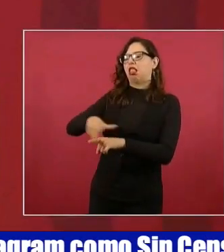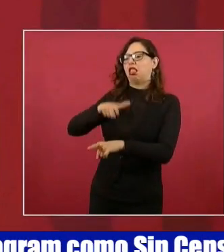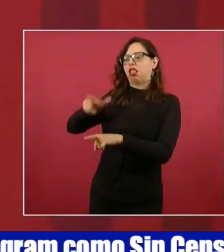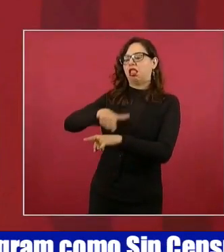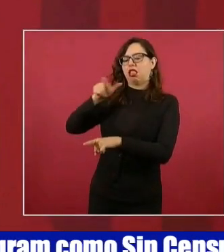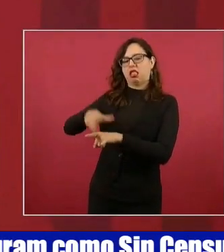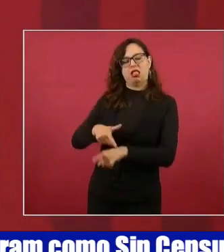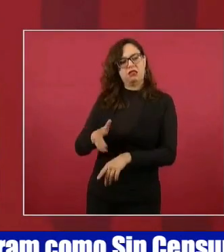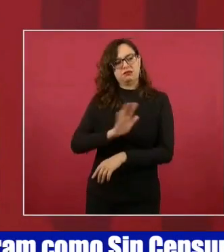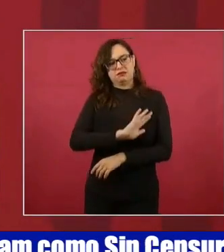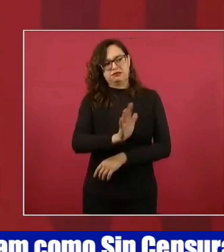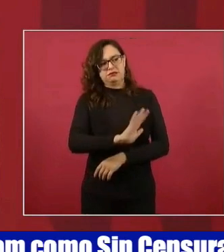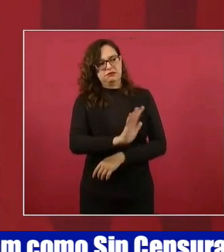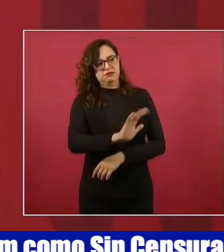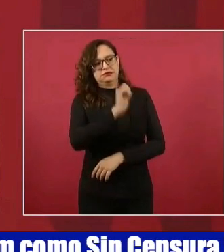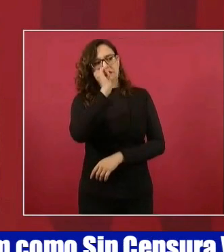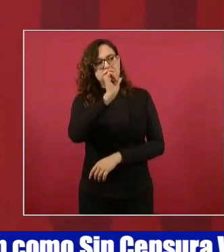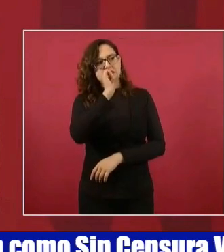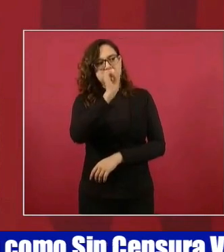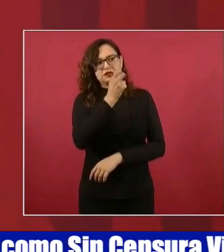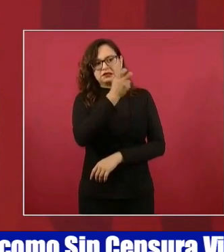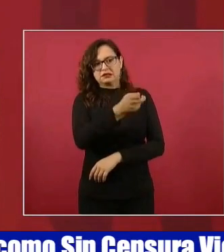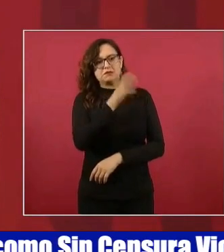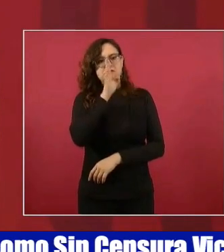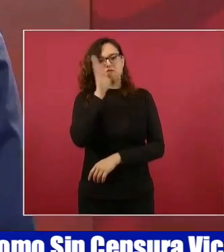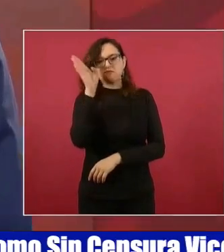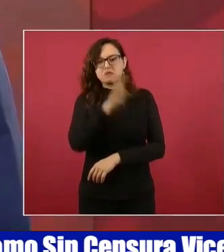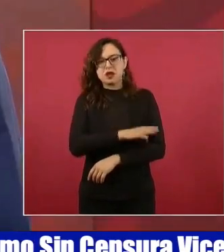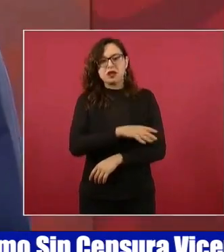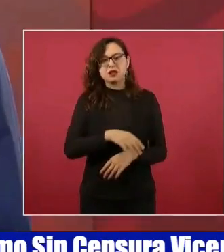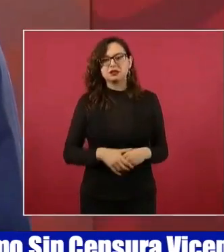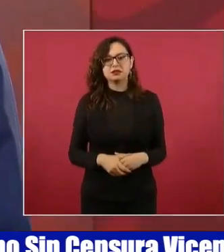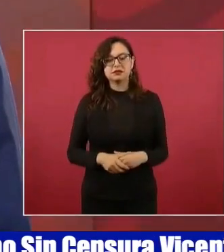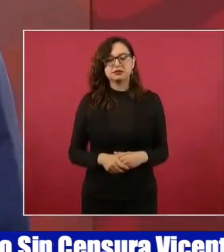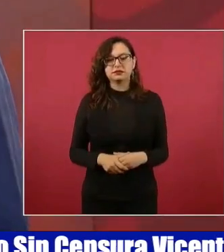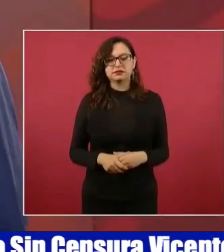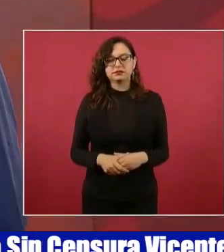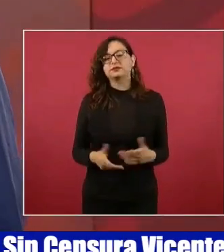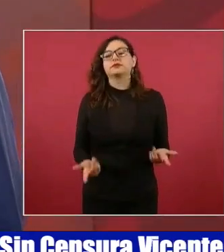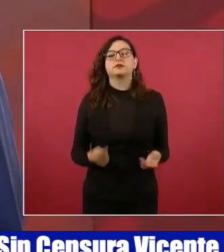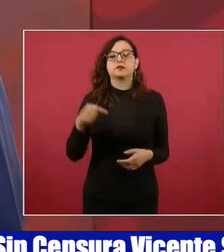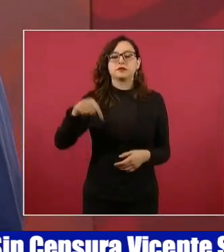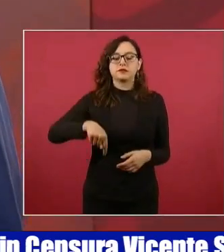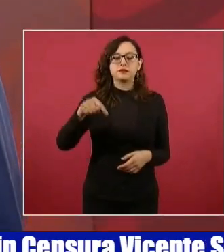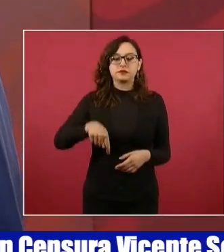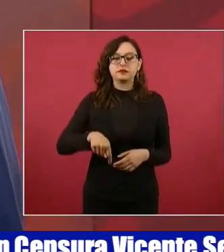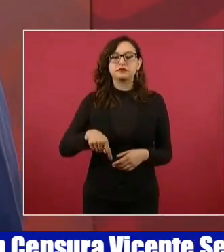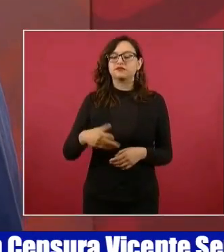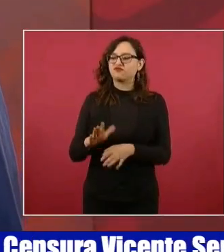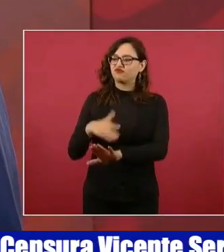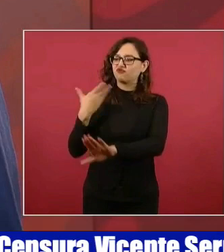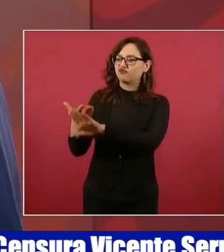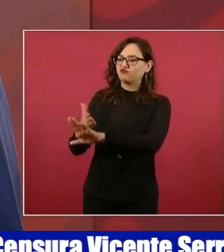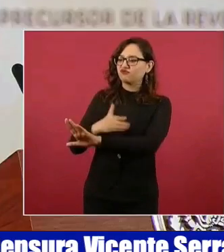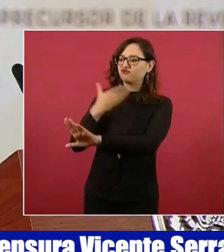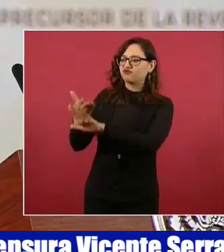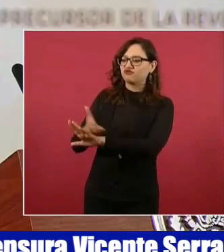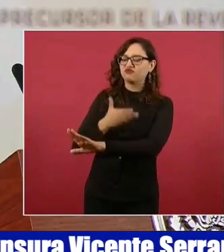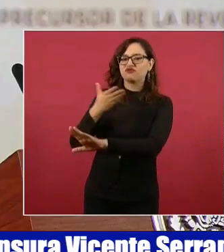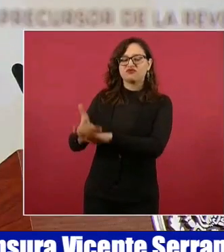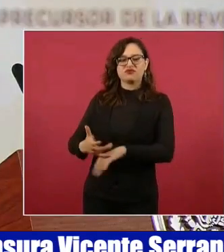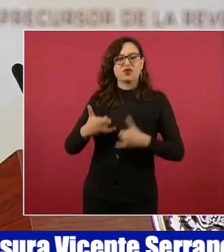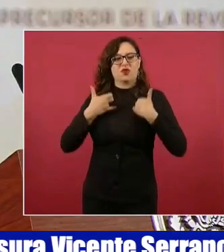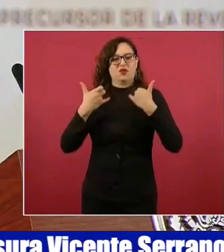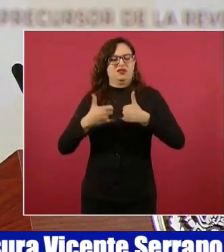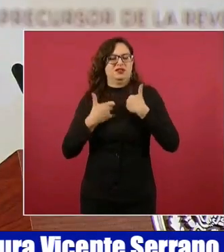le cuestiona a López Obrador, le digo en una de sus interminables preguntas, si se tiene el compromiso de que se investiguen a los